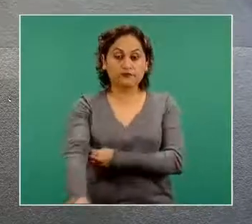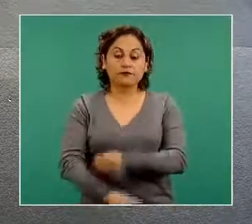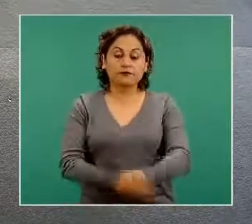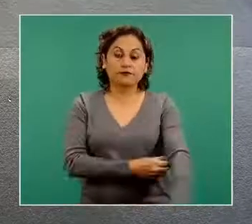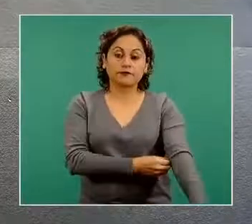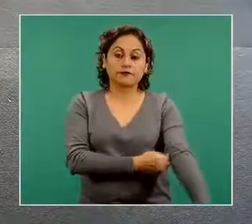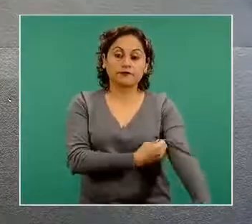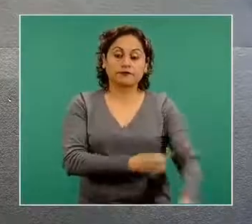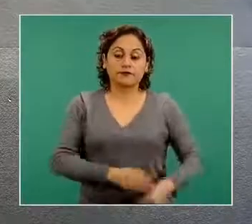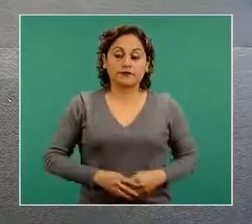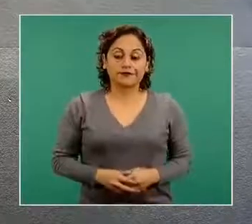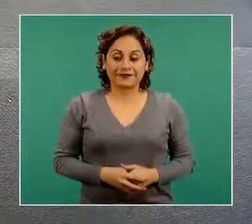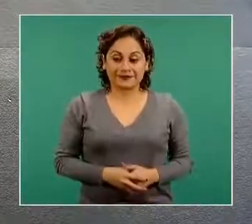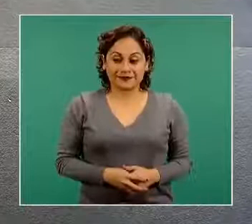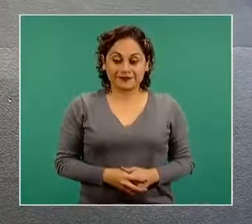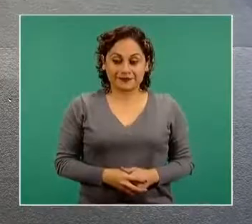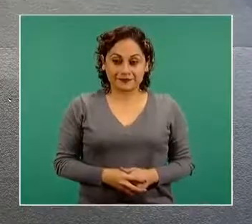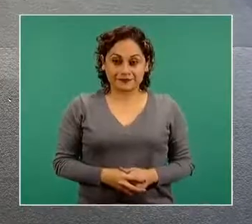las chicas de amarillo.